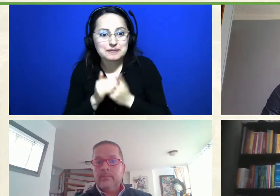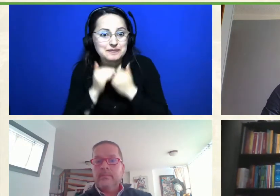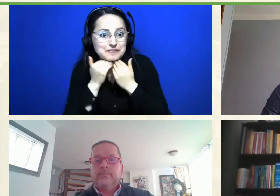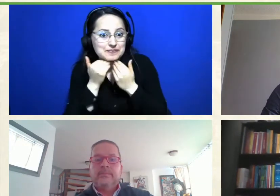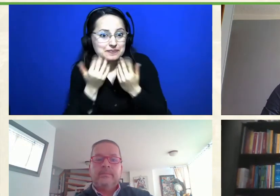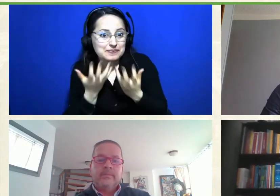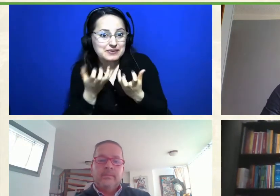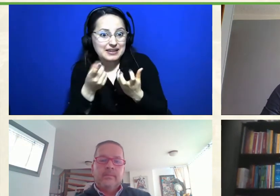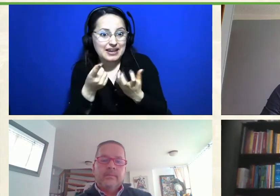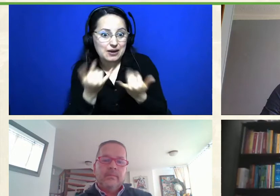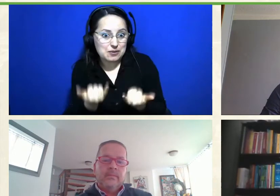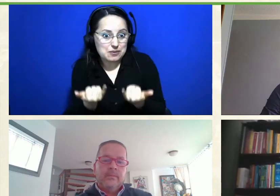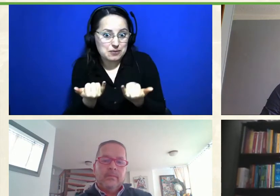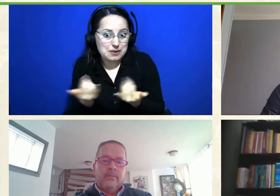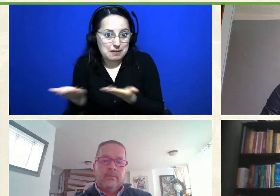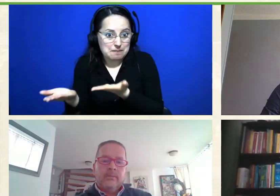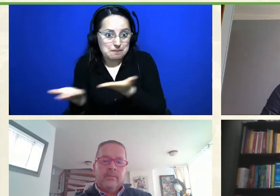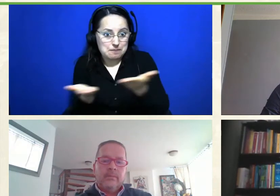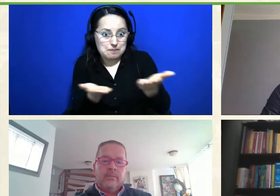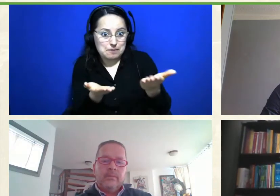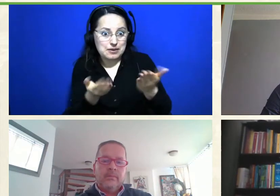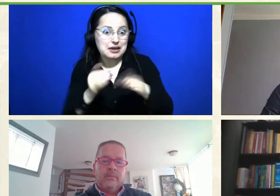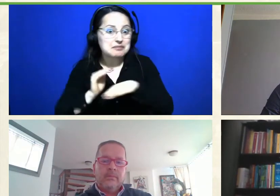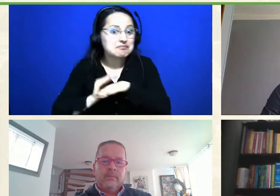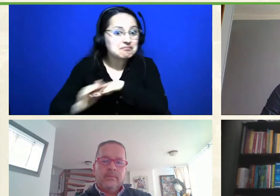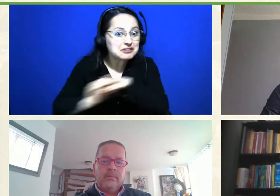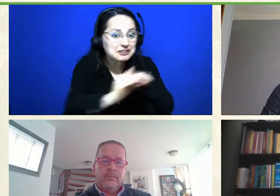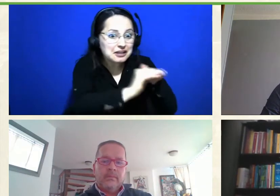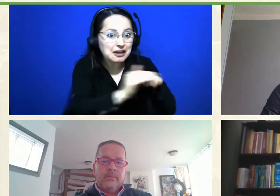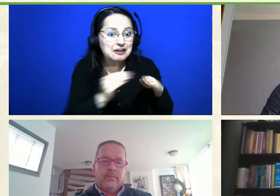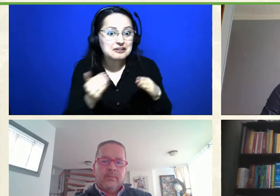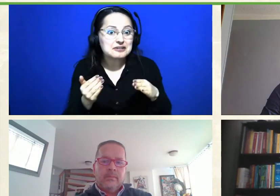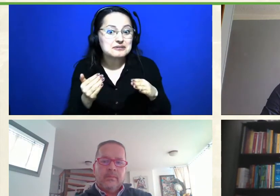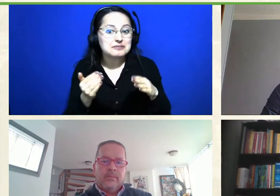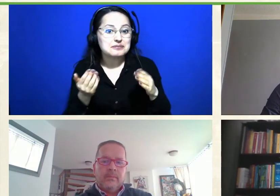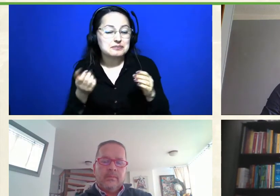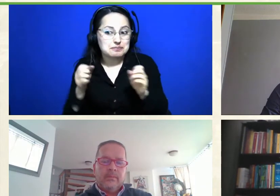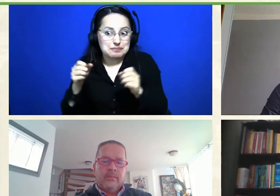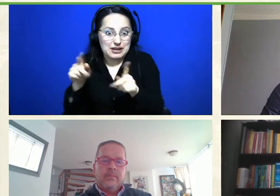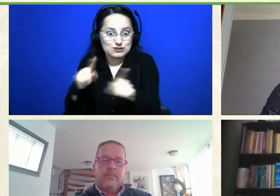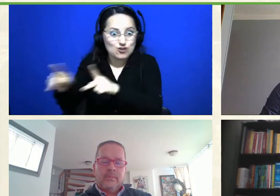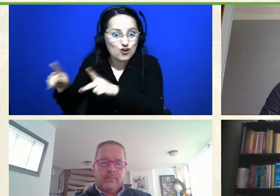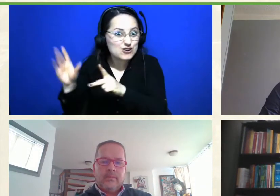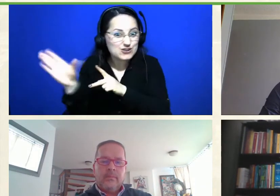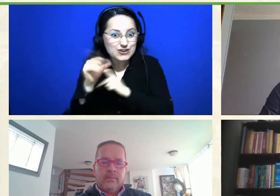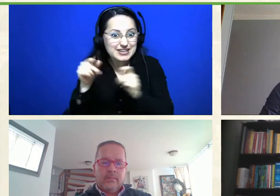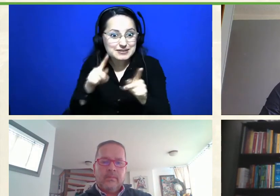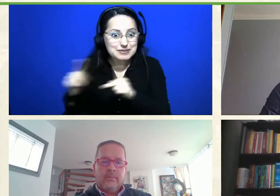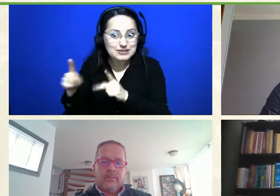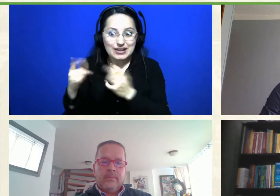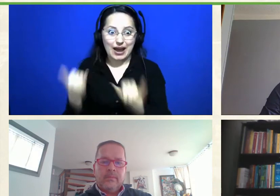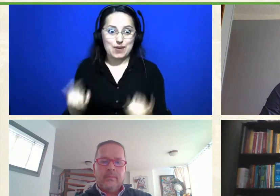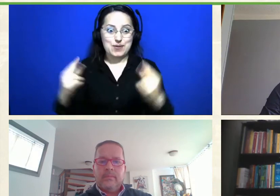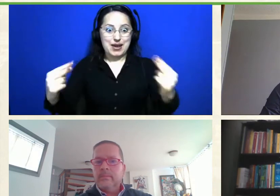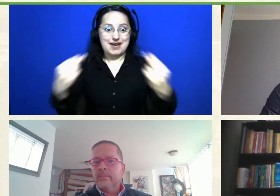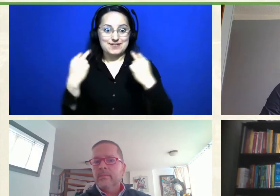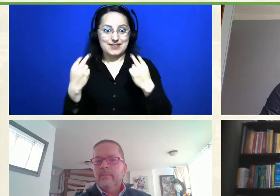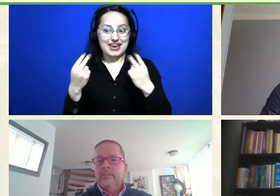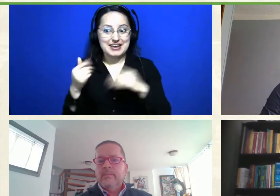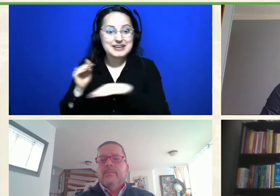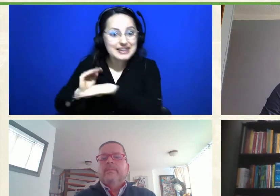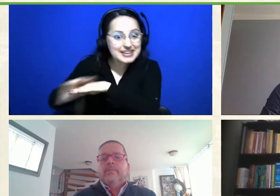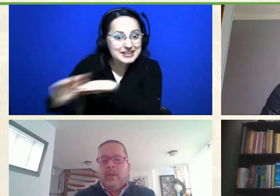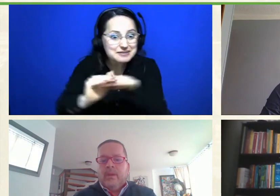darles la palabra para que le hagamos una invitación a la ciudadanía, a todos los que nos están viendo y lo sepan replicar